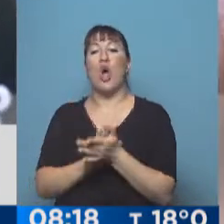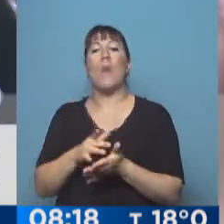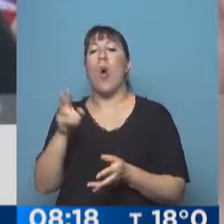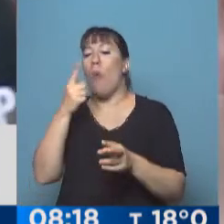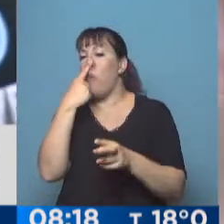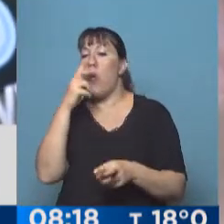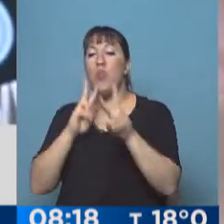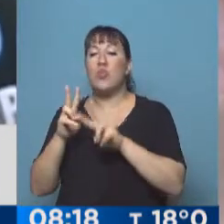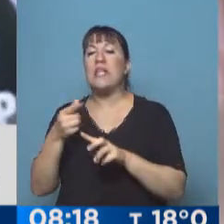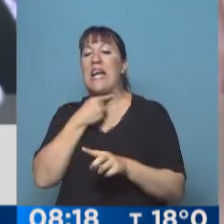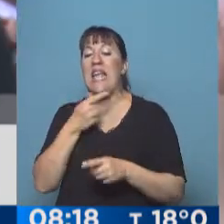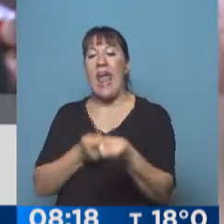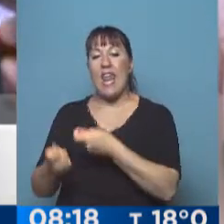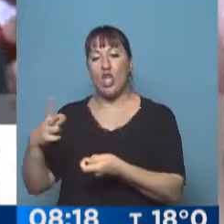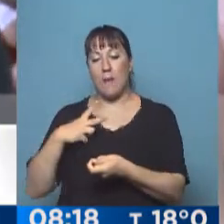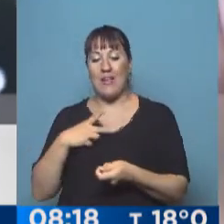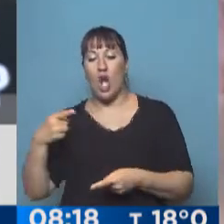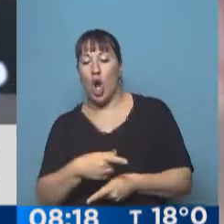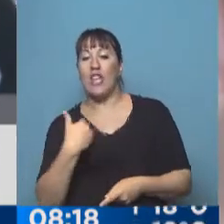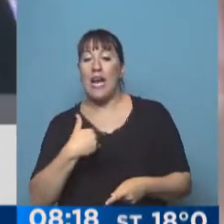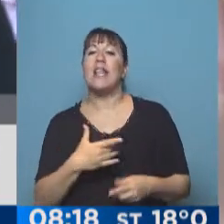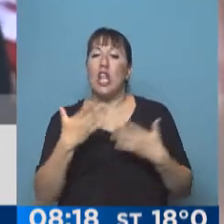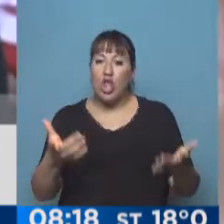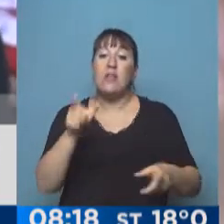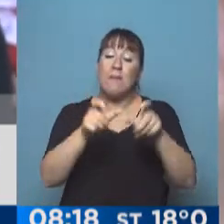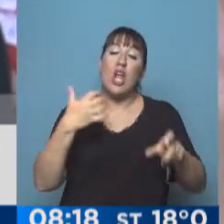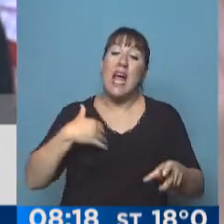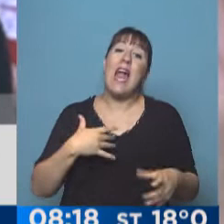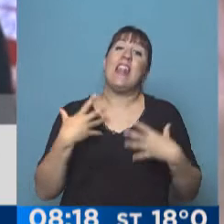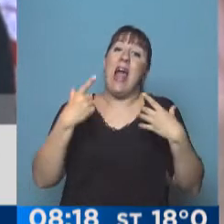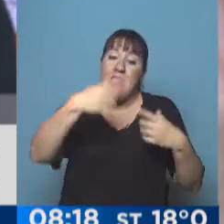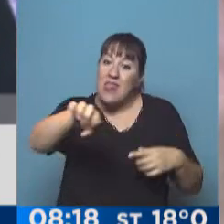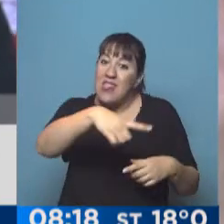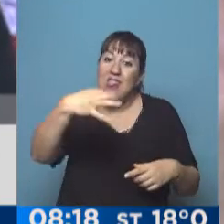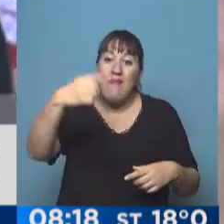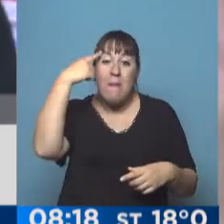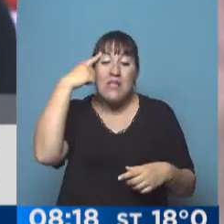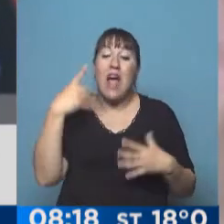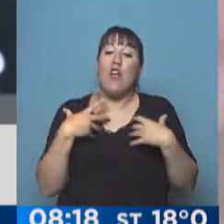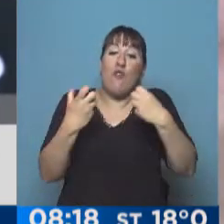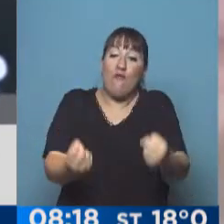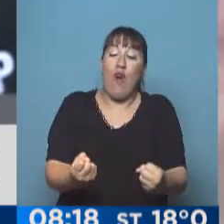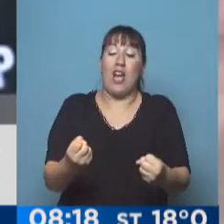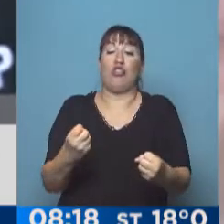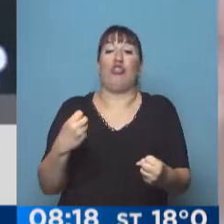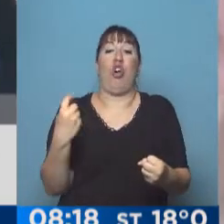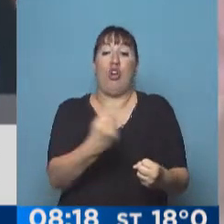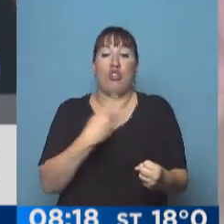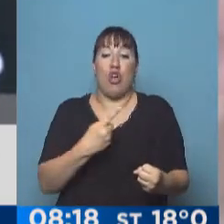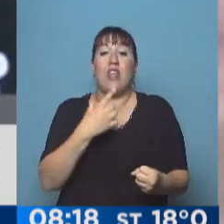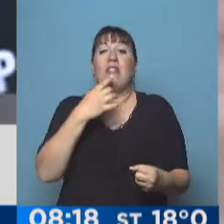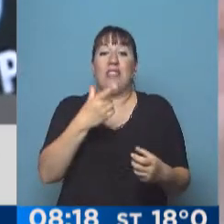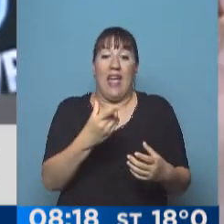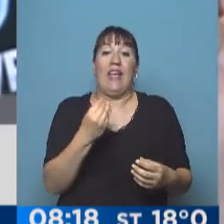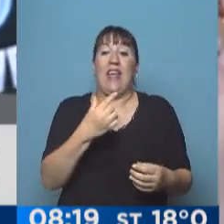contra los argentinos que los argentinos se den cuenta entonces que el esfuerzo que se hizo para hacernos de la decisión de irpf